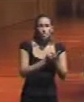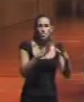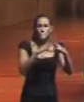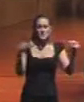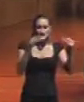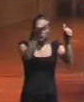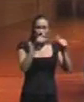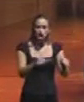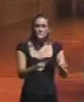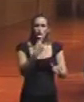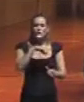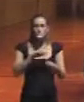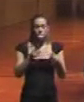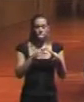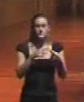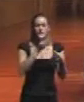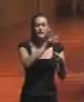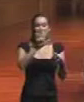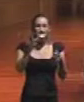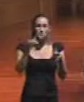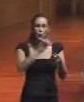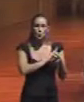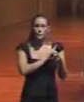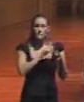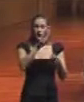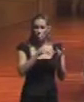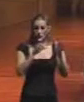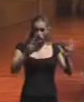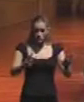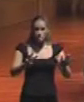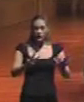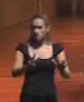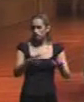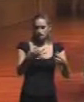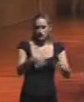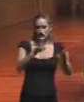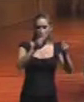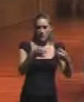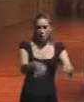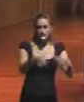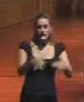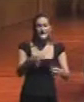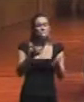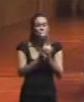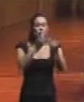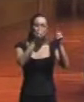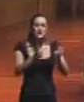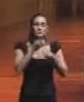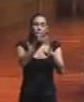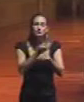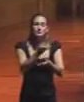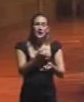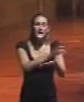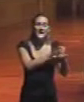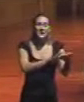en 3 ocasiones. El 25 de noviembre de 2008, en sesión ordinaria, donde entre otros temas se presentó el informe